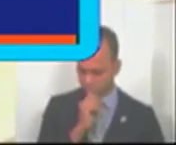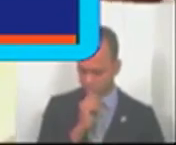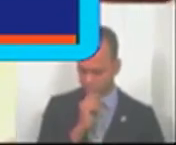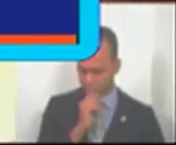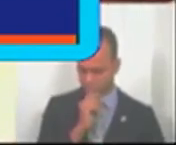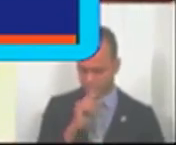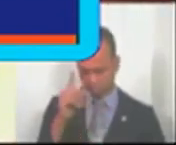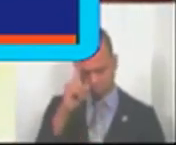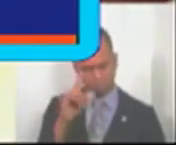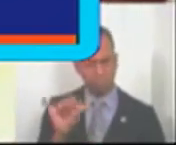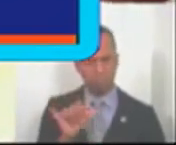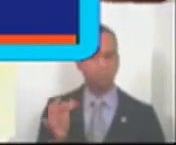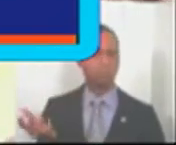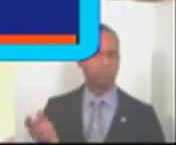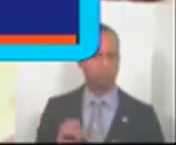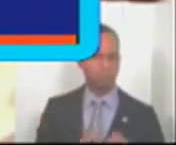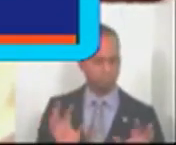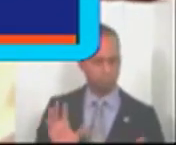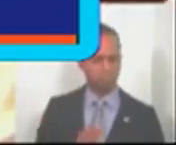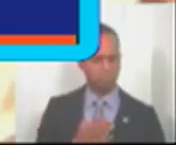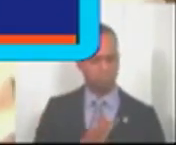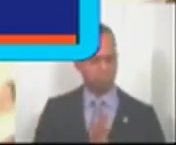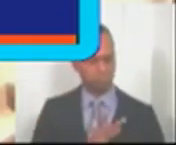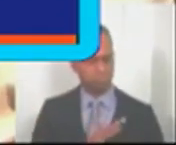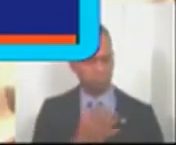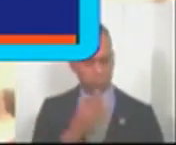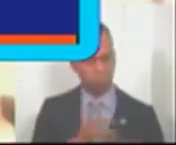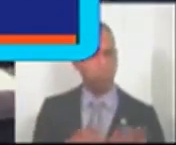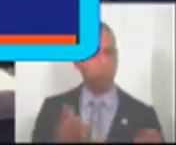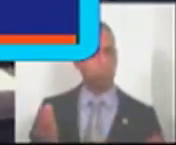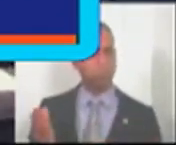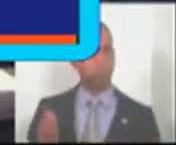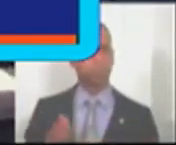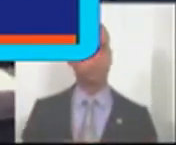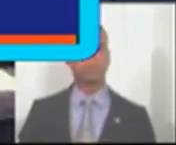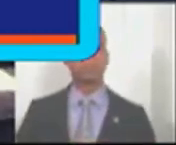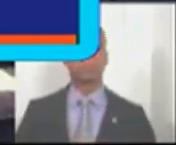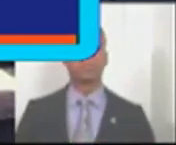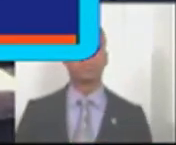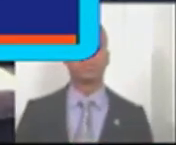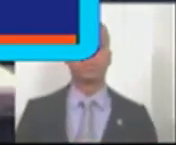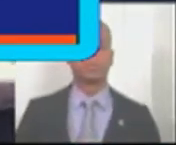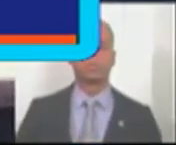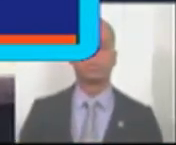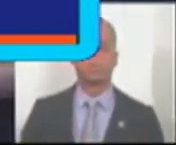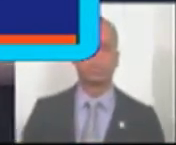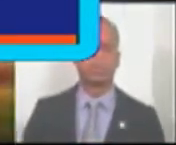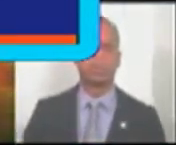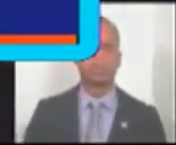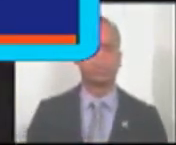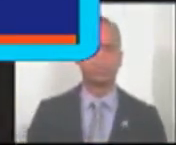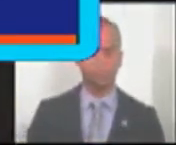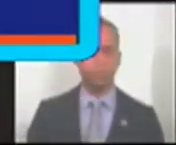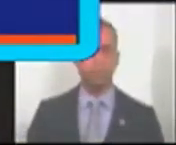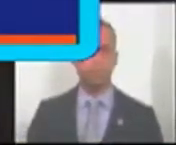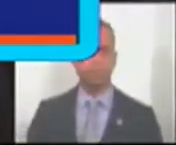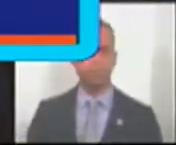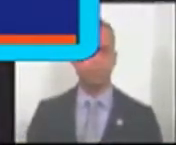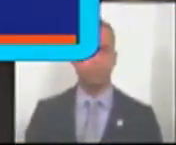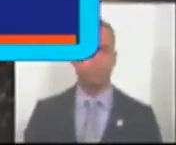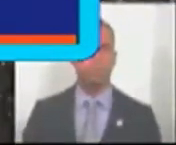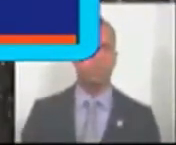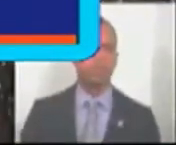Se puede faltar aguantar el tirón. Sí. Presidente, usted ha insistido mucho en el concepto de la revolución